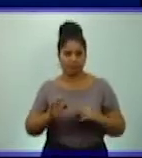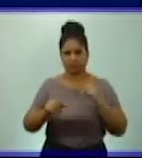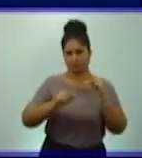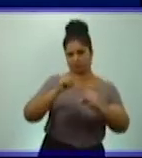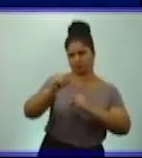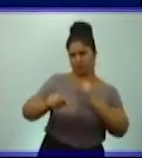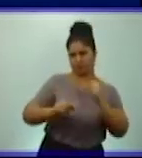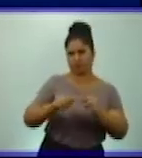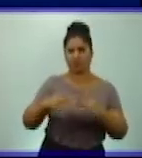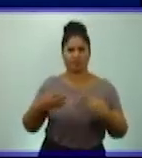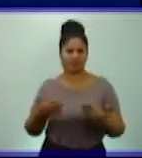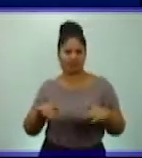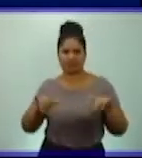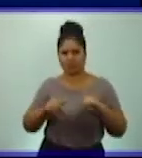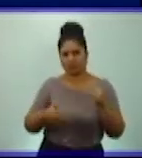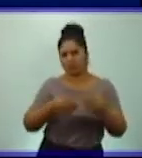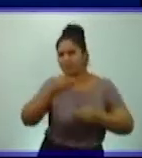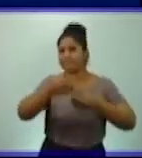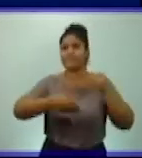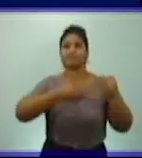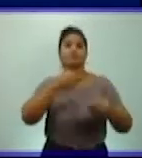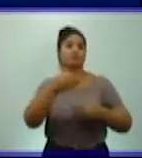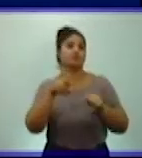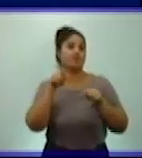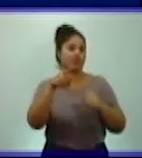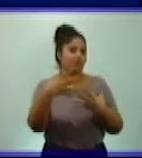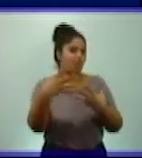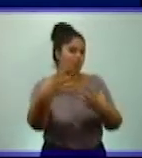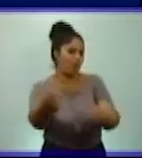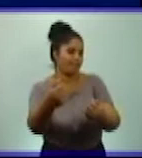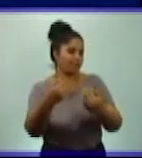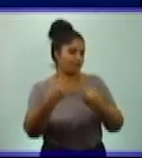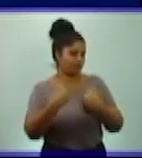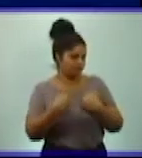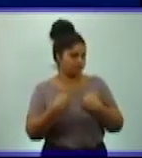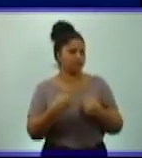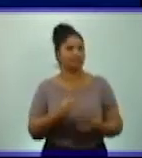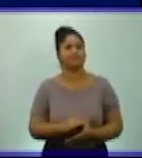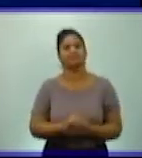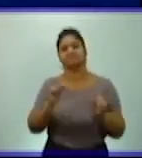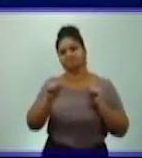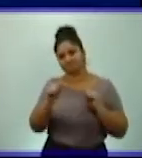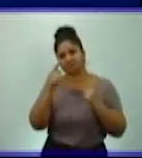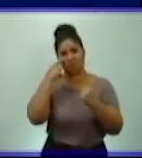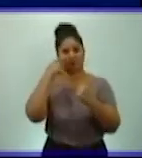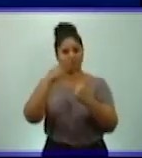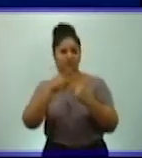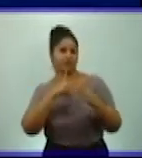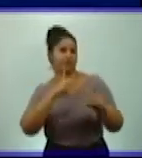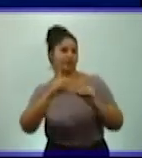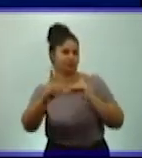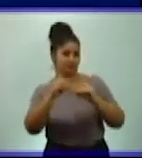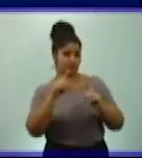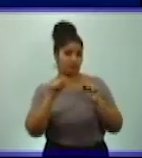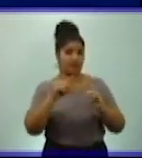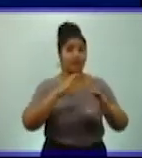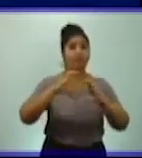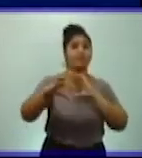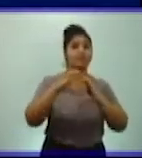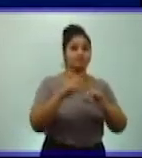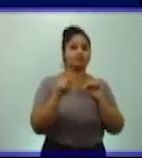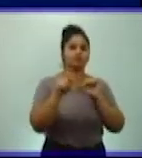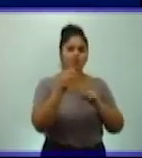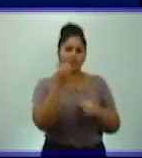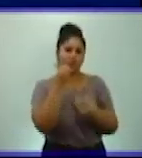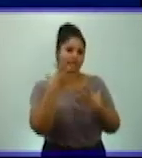convencimiento que se establece en esta comunicación. Baste ya de rigores. ¿Qué significa el